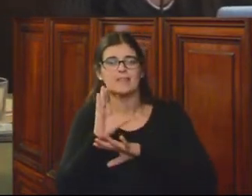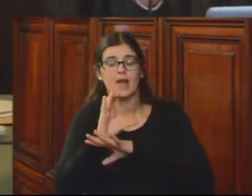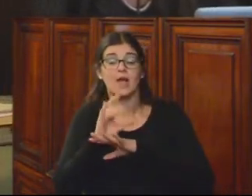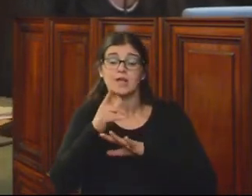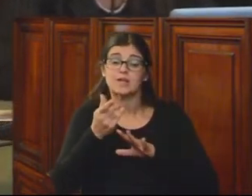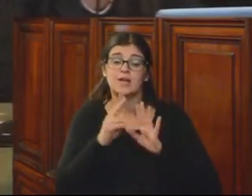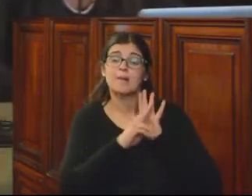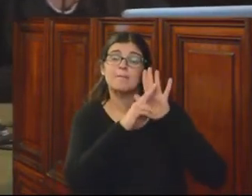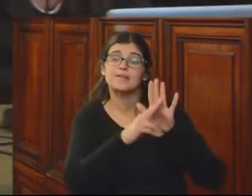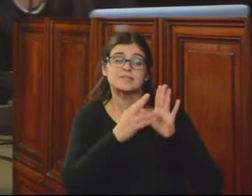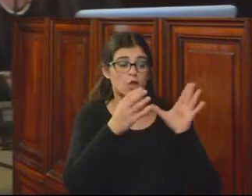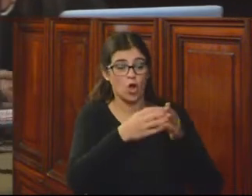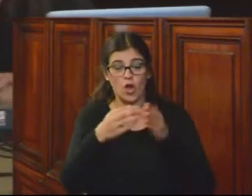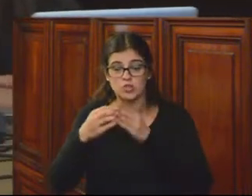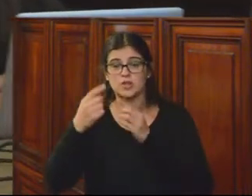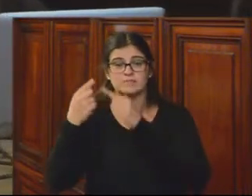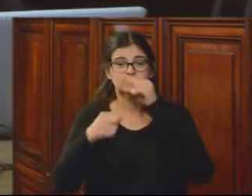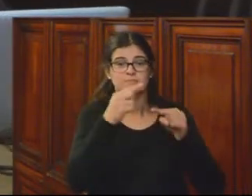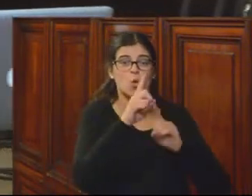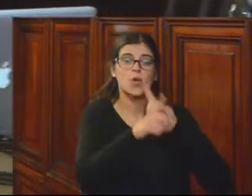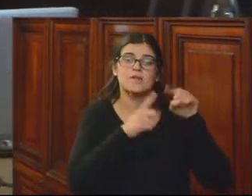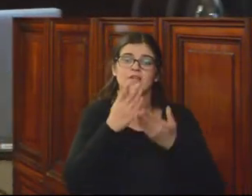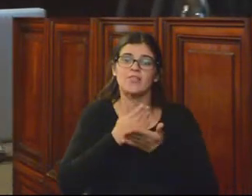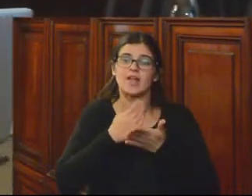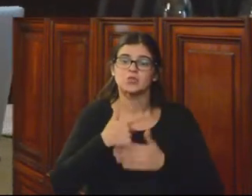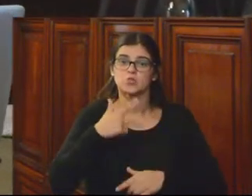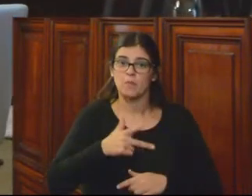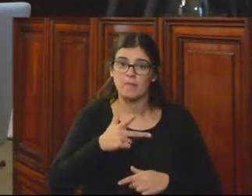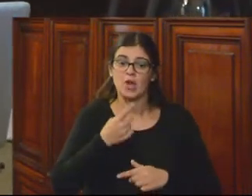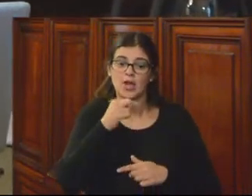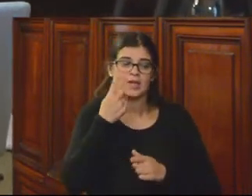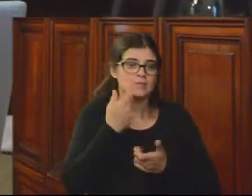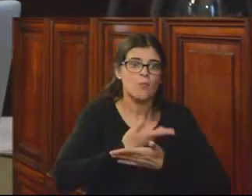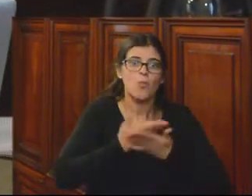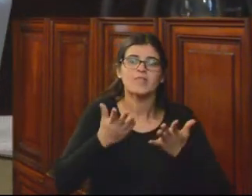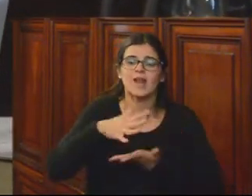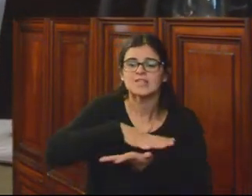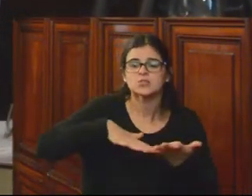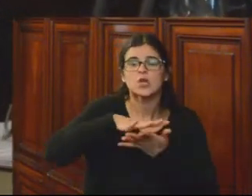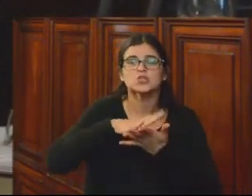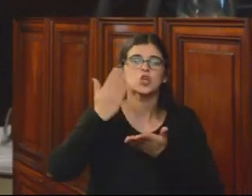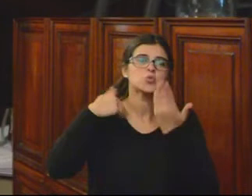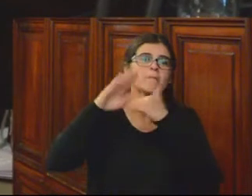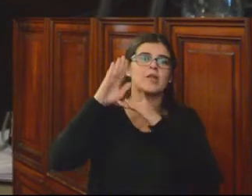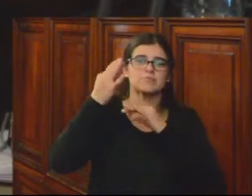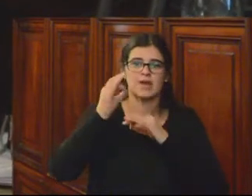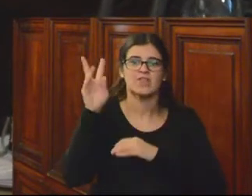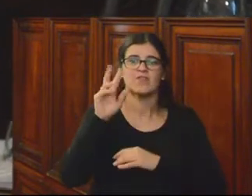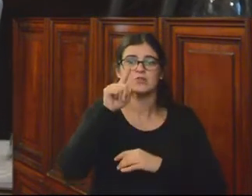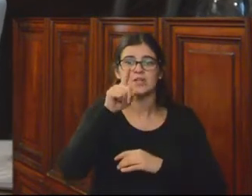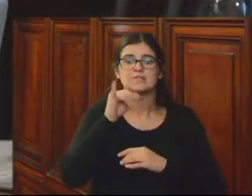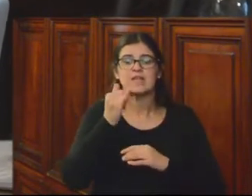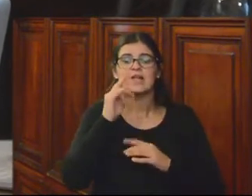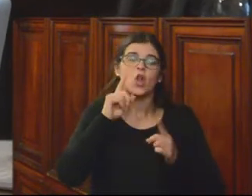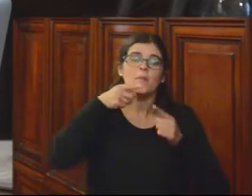de 9 organizaciones y centros universitarios de derechos humanos que visibiliza la situación de la educación superior en Venezuela desde la perspectiva